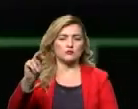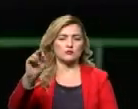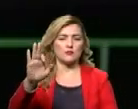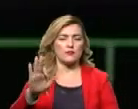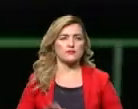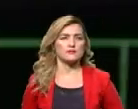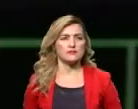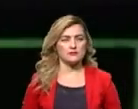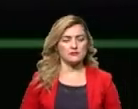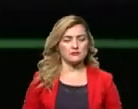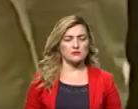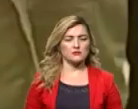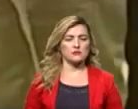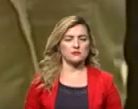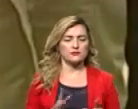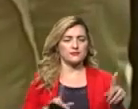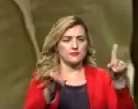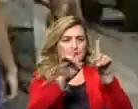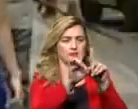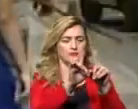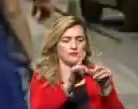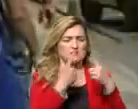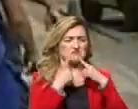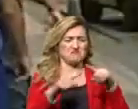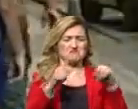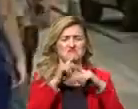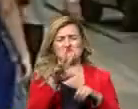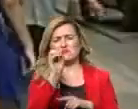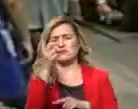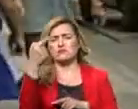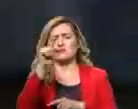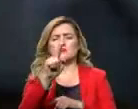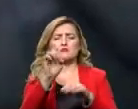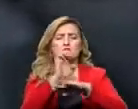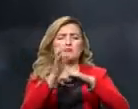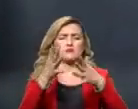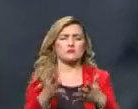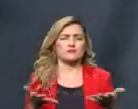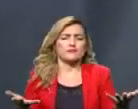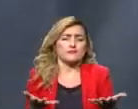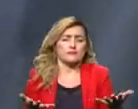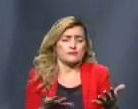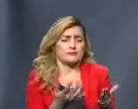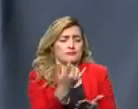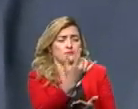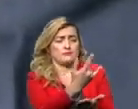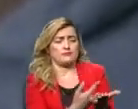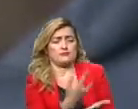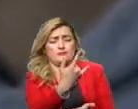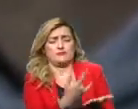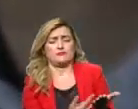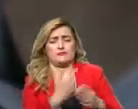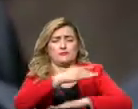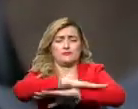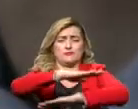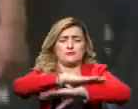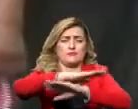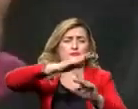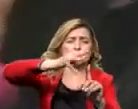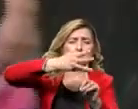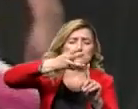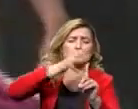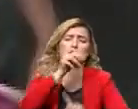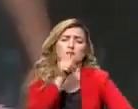Como sabemos, la masiva filtración de datos sensibles de al menos 20 millones de ecuatorianos no solo se extrajo a través de plataformas de entidades